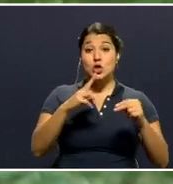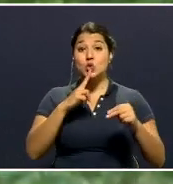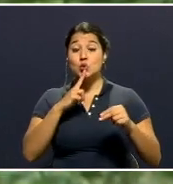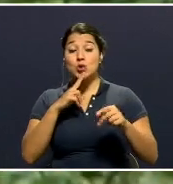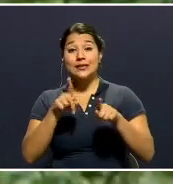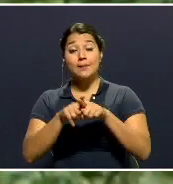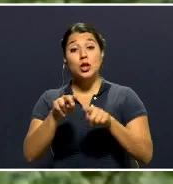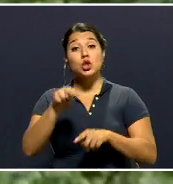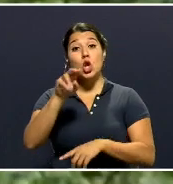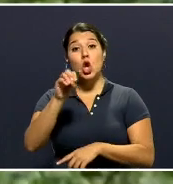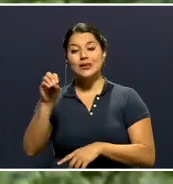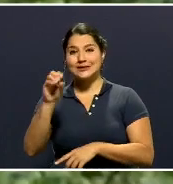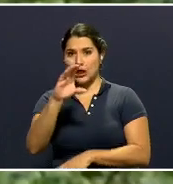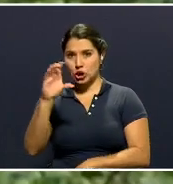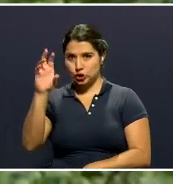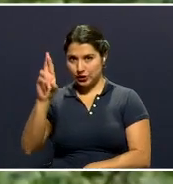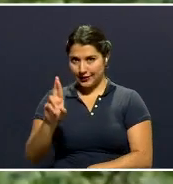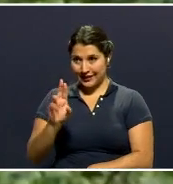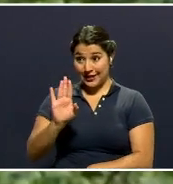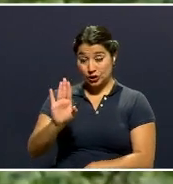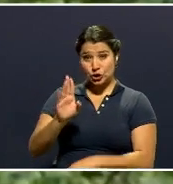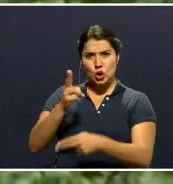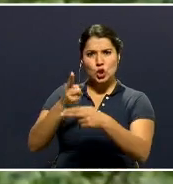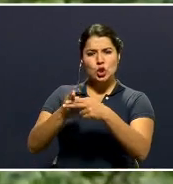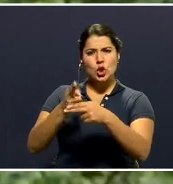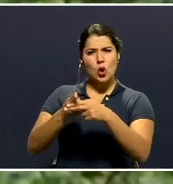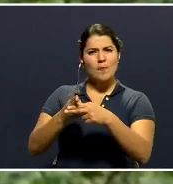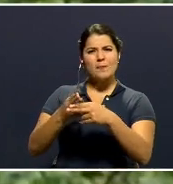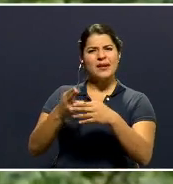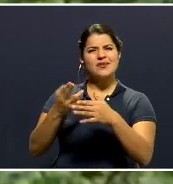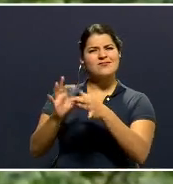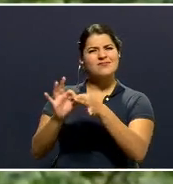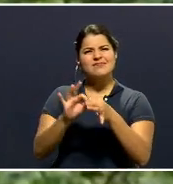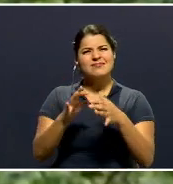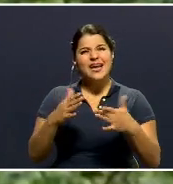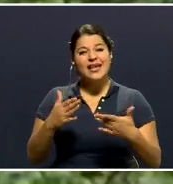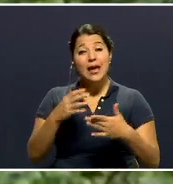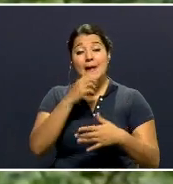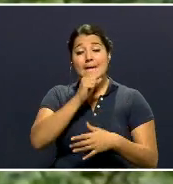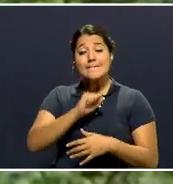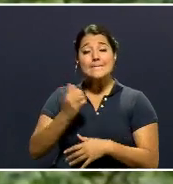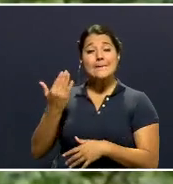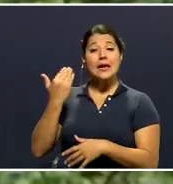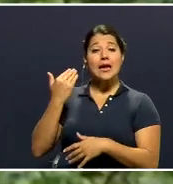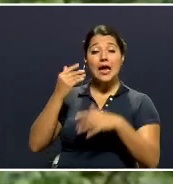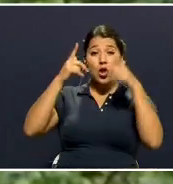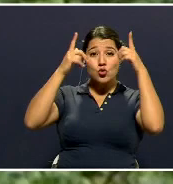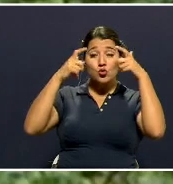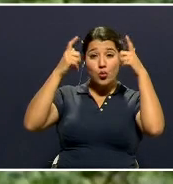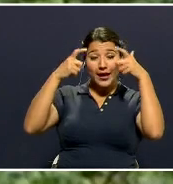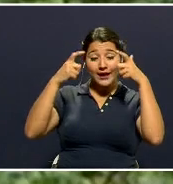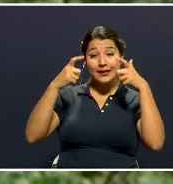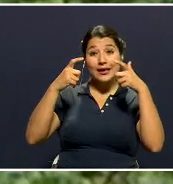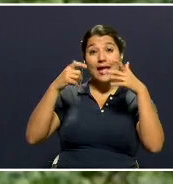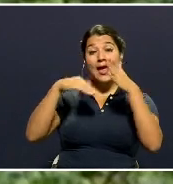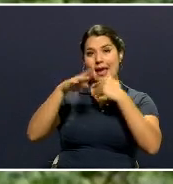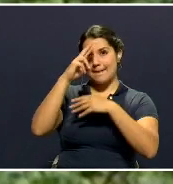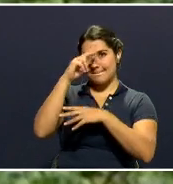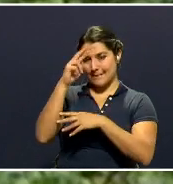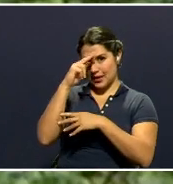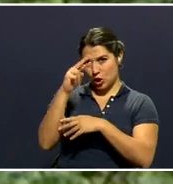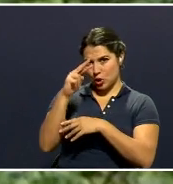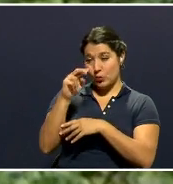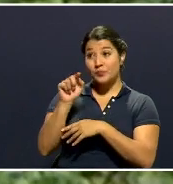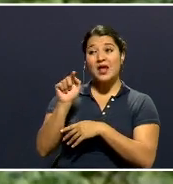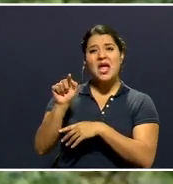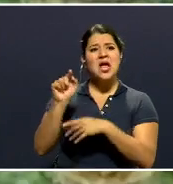de Costa Rica. El nombre de esta especie conmemora y hace honor al antiguo azteca emperador Moctezuma II. Se